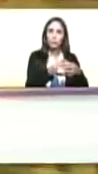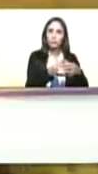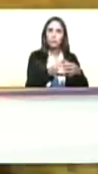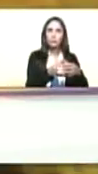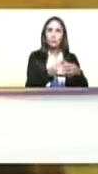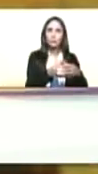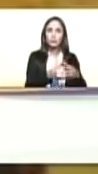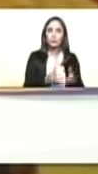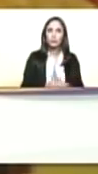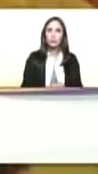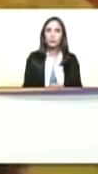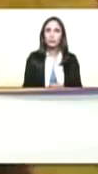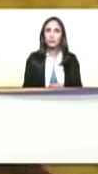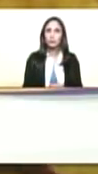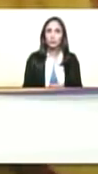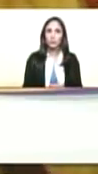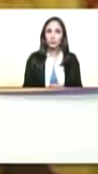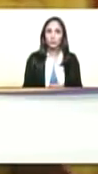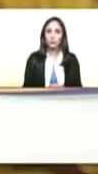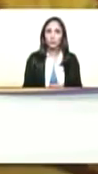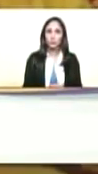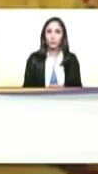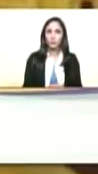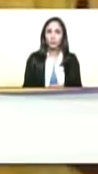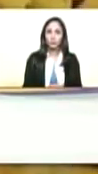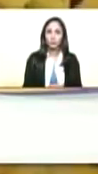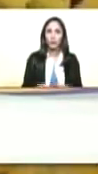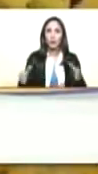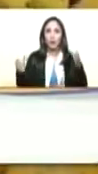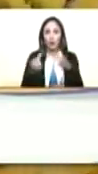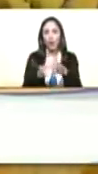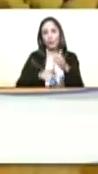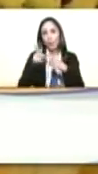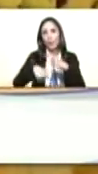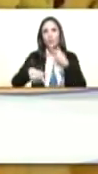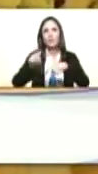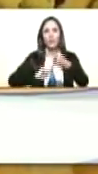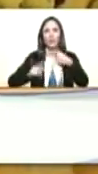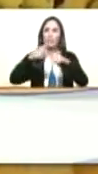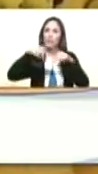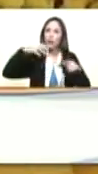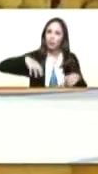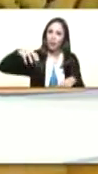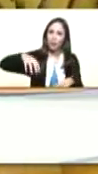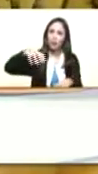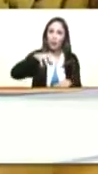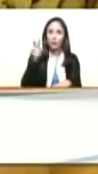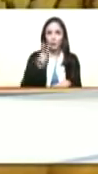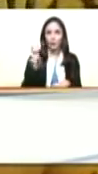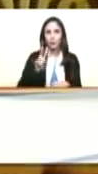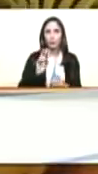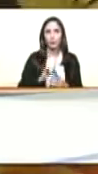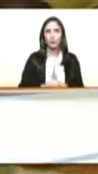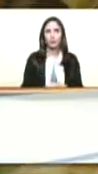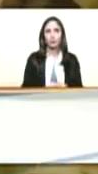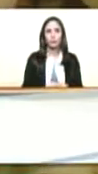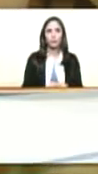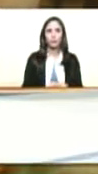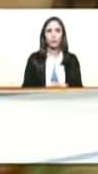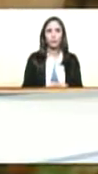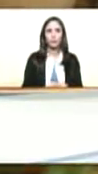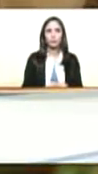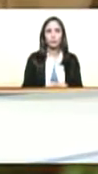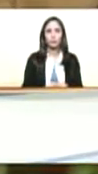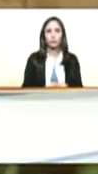que integra la mediana, la pequeña, que integra la importación. ¿Cuánto importamos? Importamos cosas importantes ya. Ya